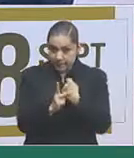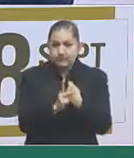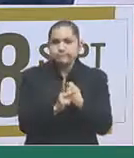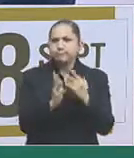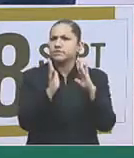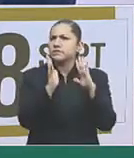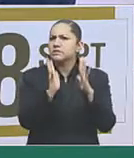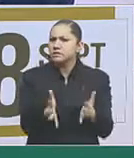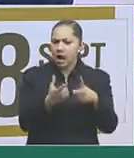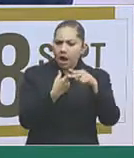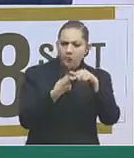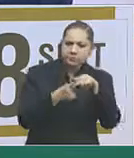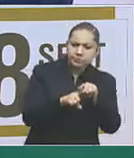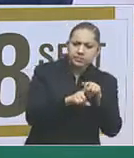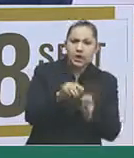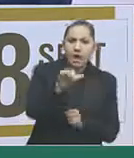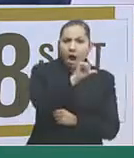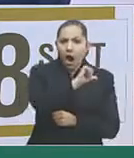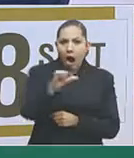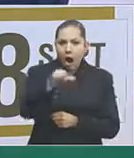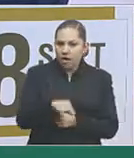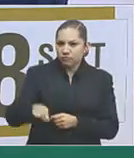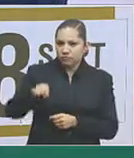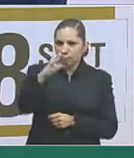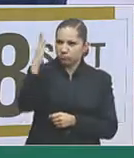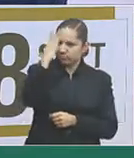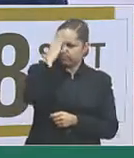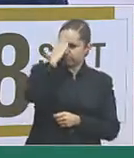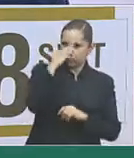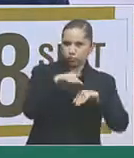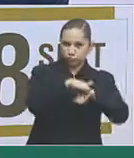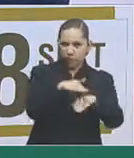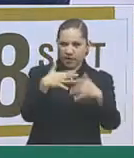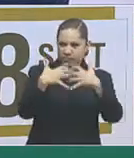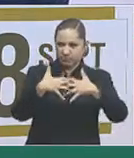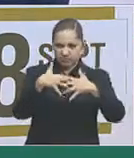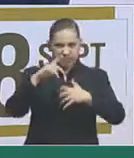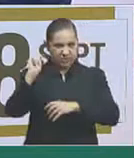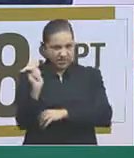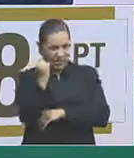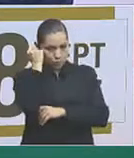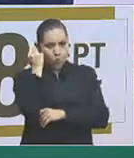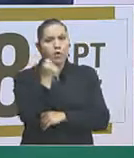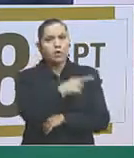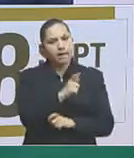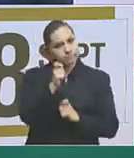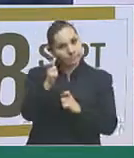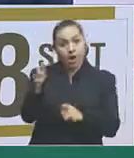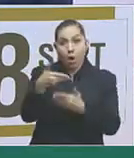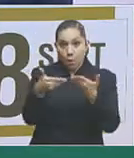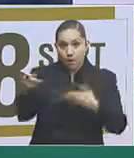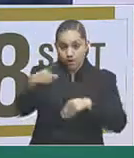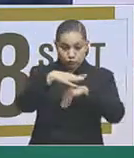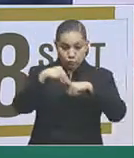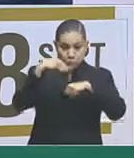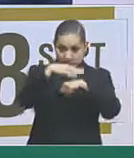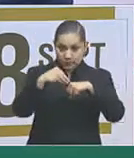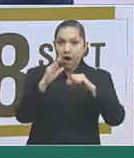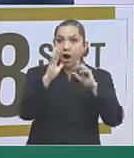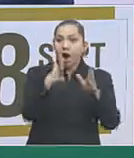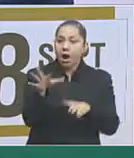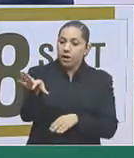de nación a los gigantes de la industria de la tecnología suecia por ejemplo será el primer país en designar a un embajador